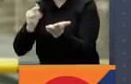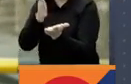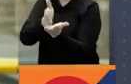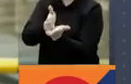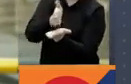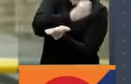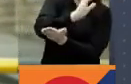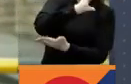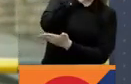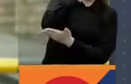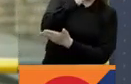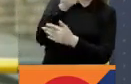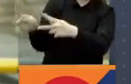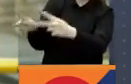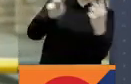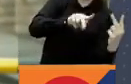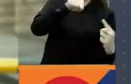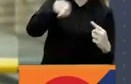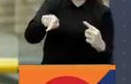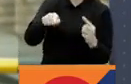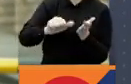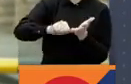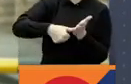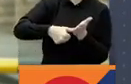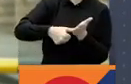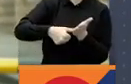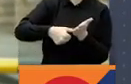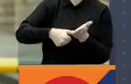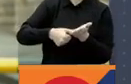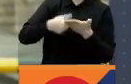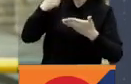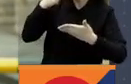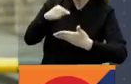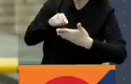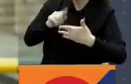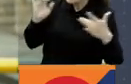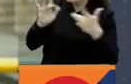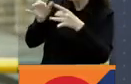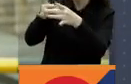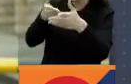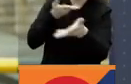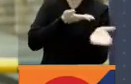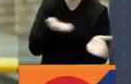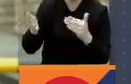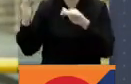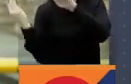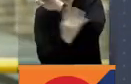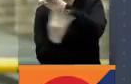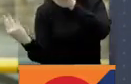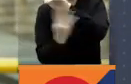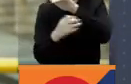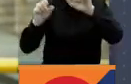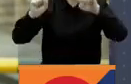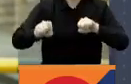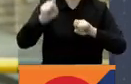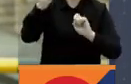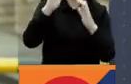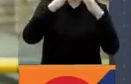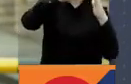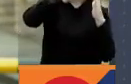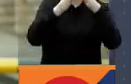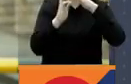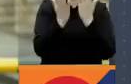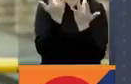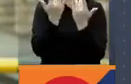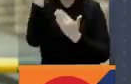En lo que respecta al tránsito de los vehículos de carga, aún las autoridades evalúan requerimientos técnicos para permitir este paso por los